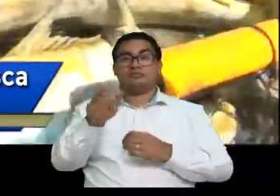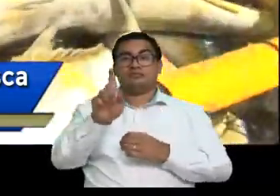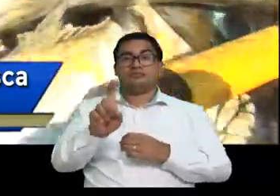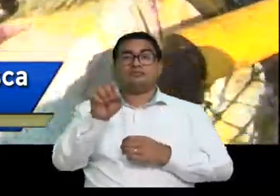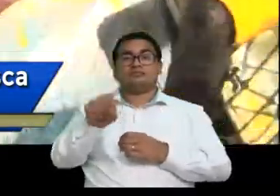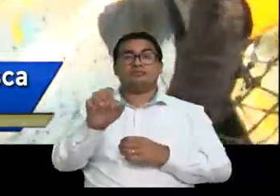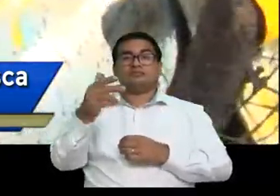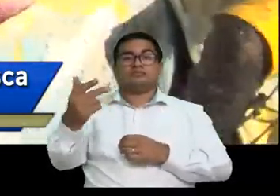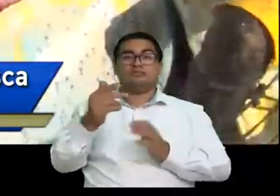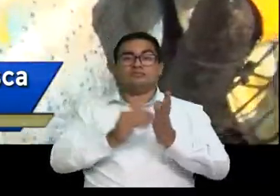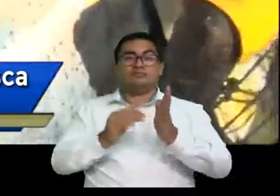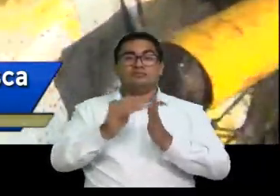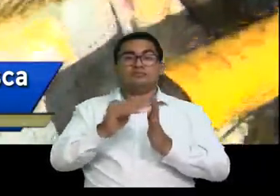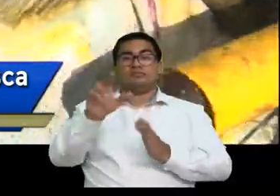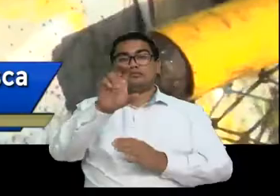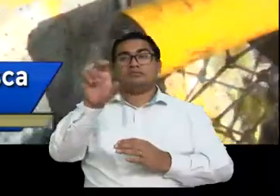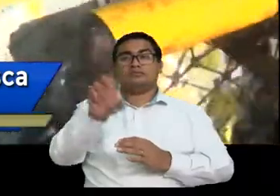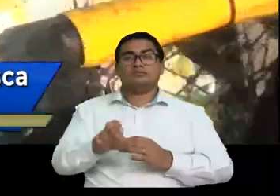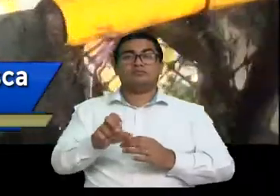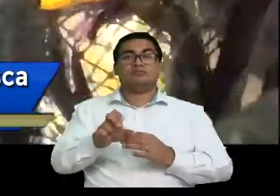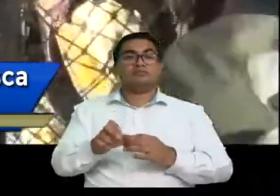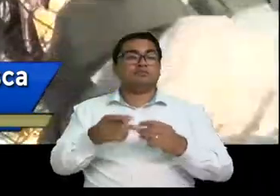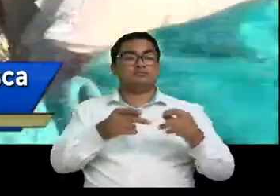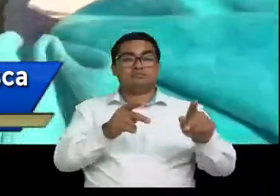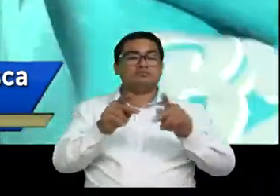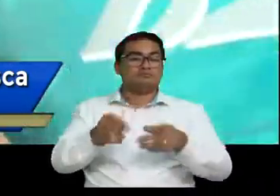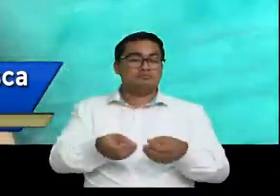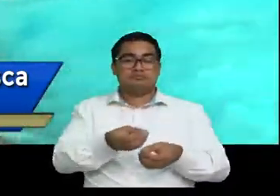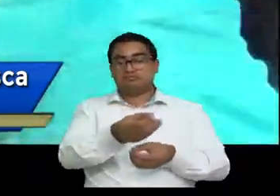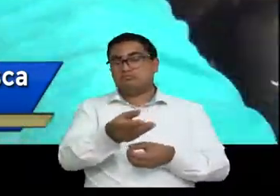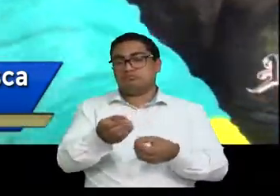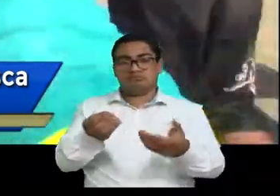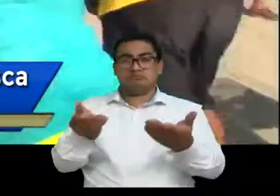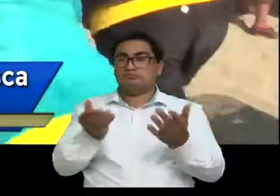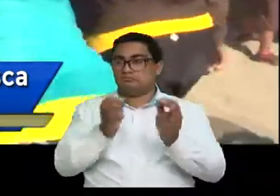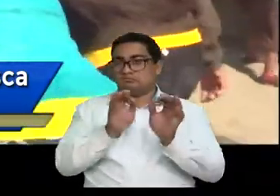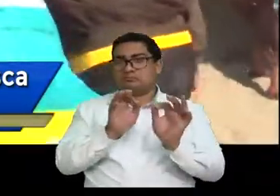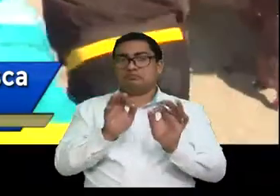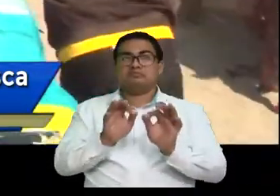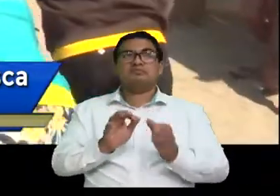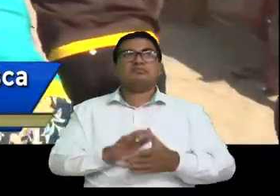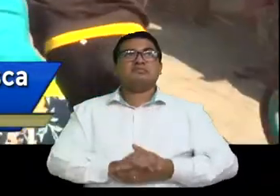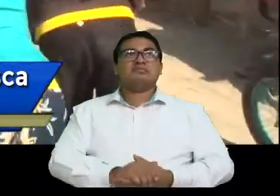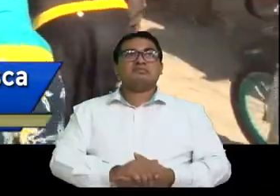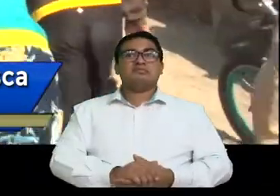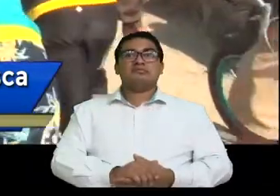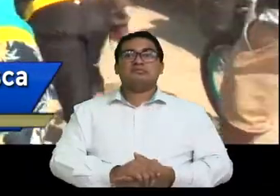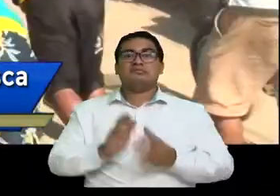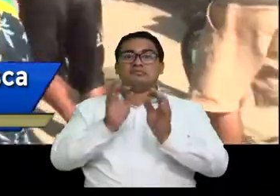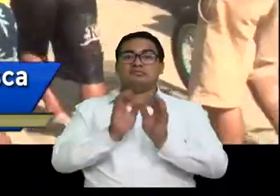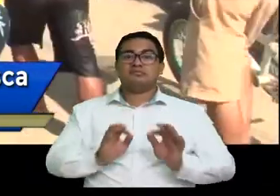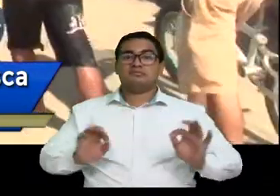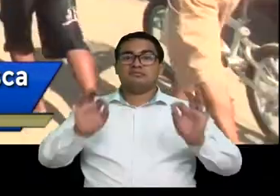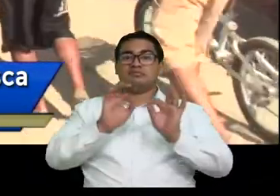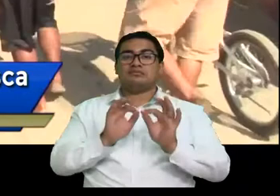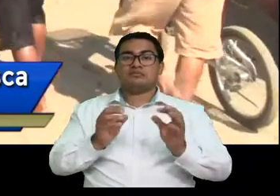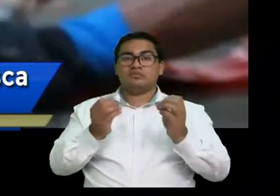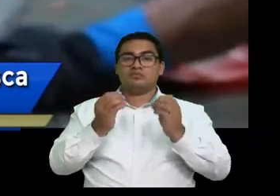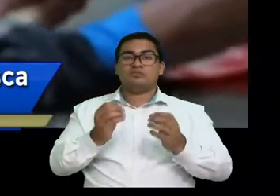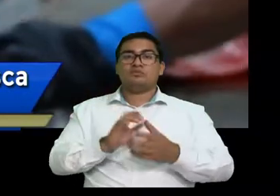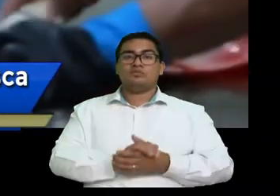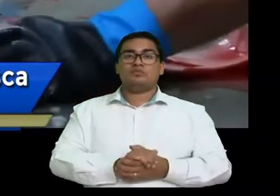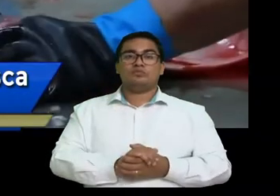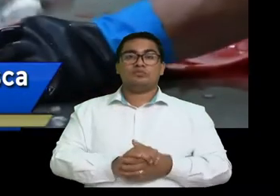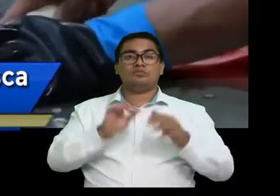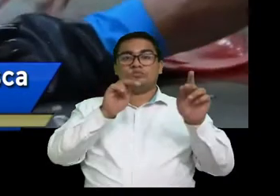61.8 millones de córdobas que se le han regresado a estos protagonistas, es importante, ¿no? Que son